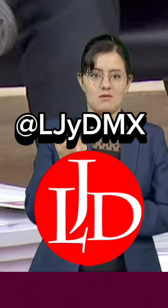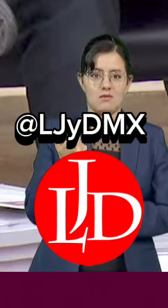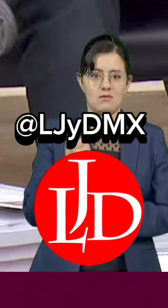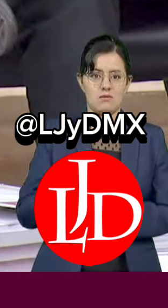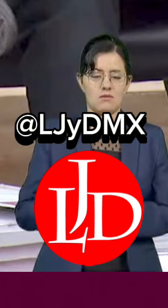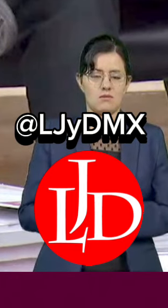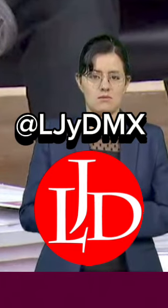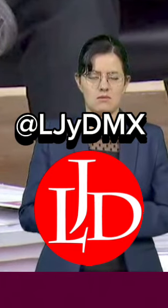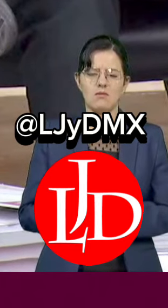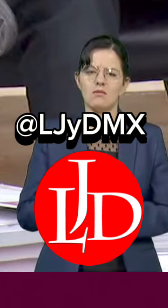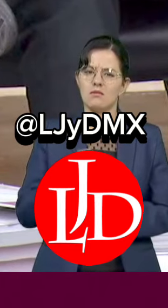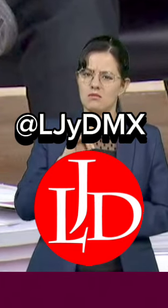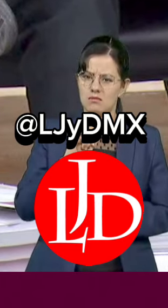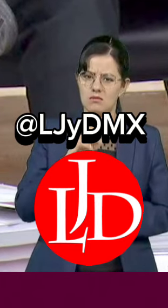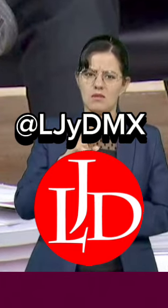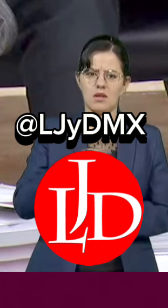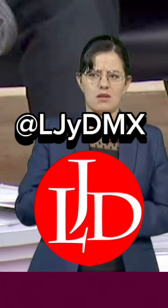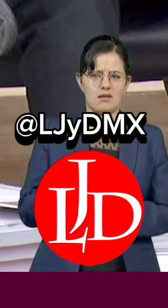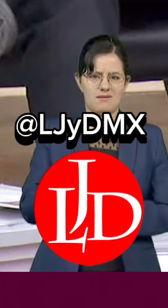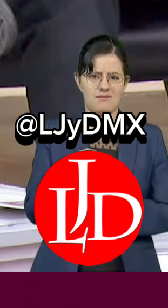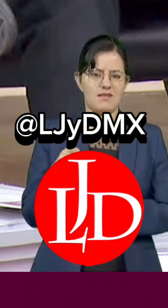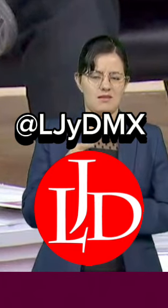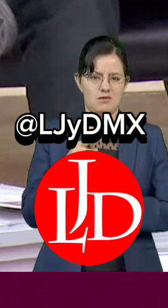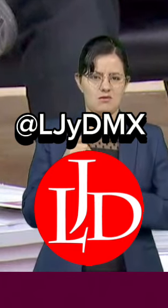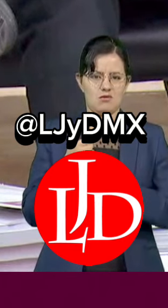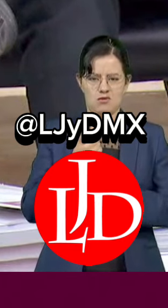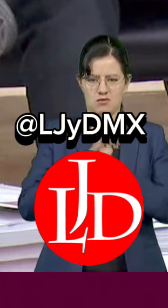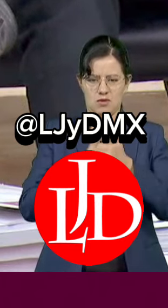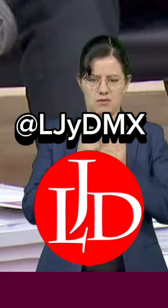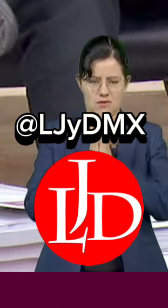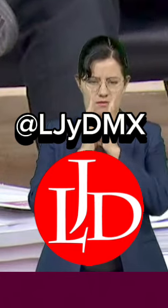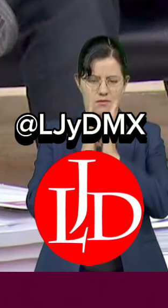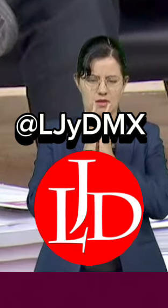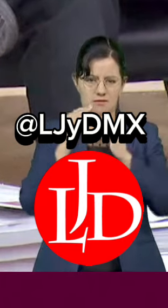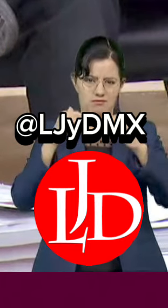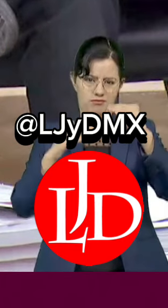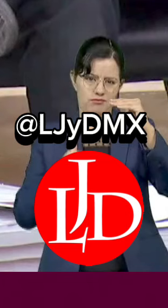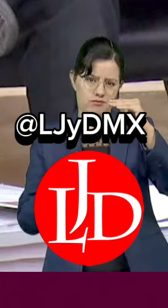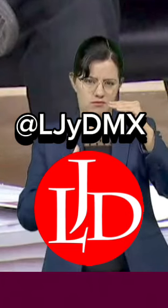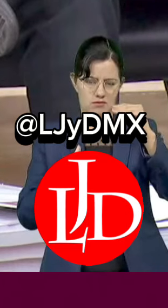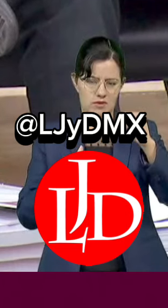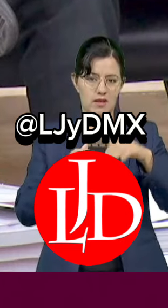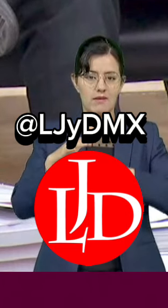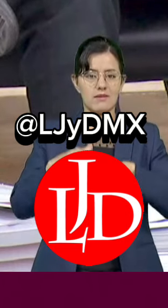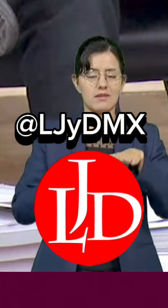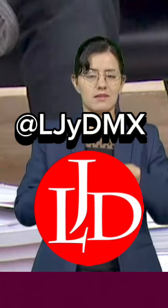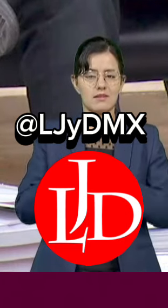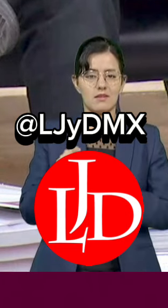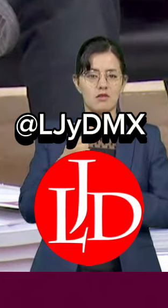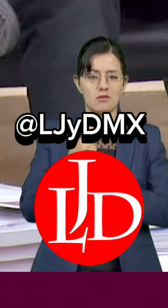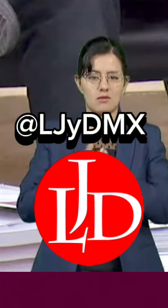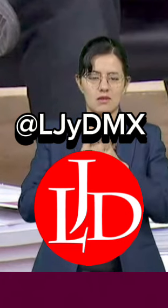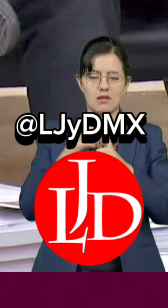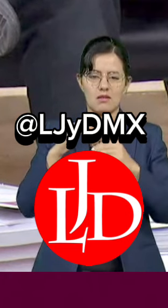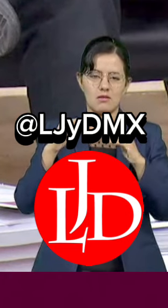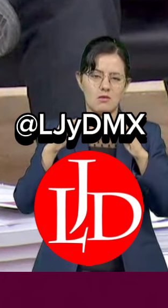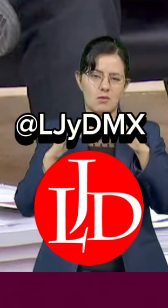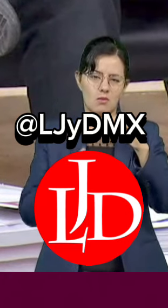genera efectivamente una inequidad. Hay condiciones de competencia